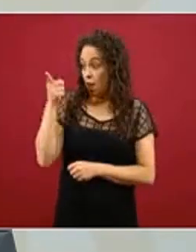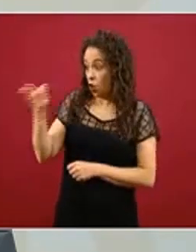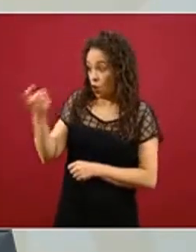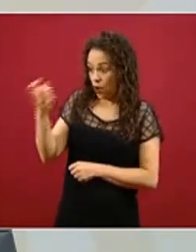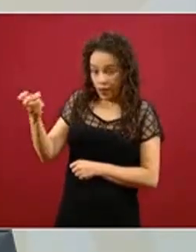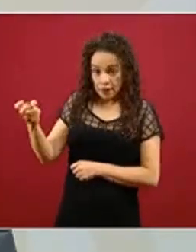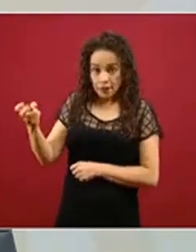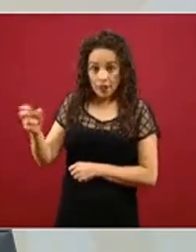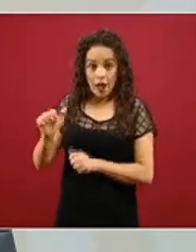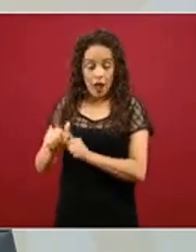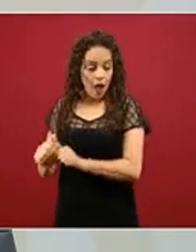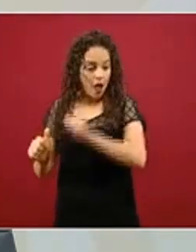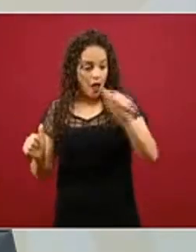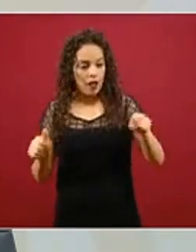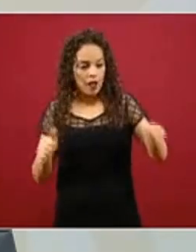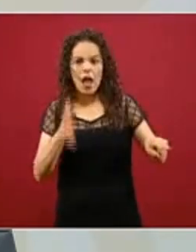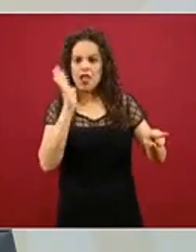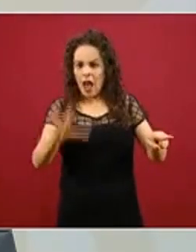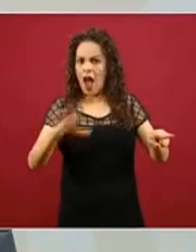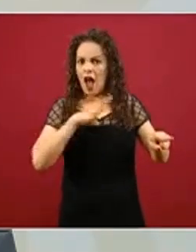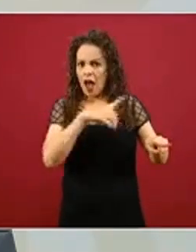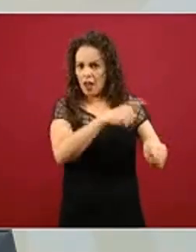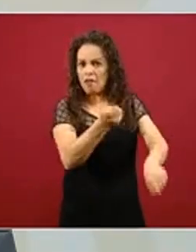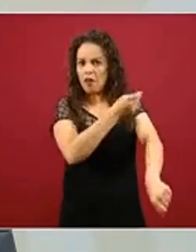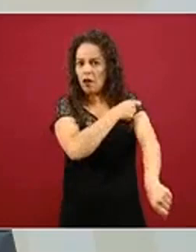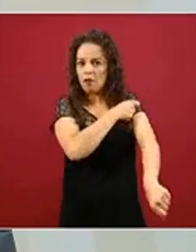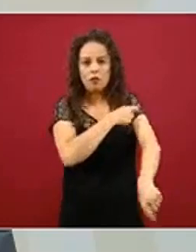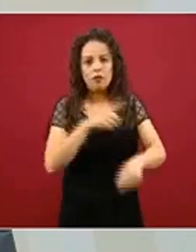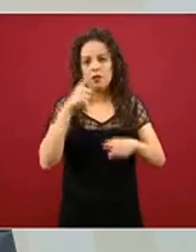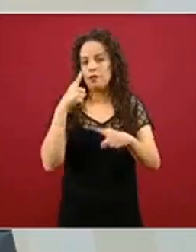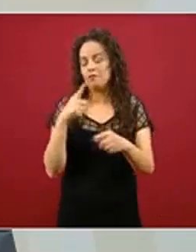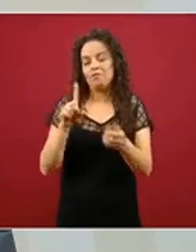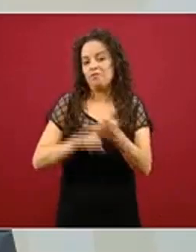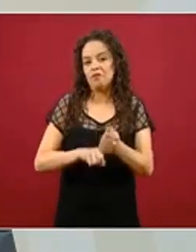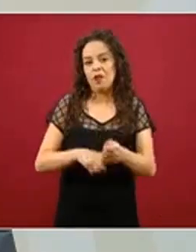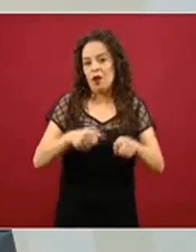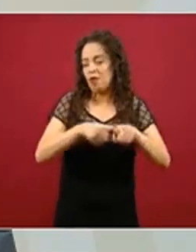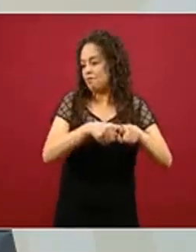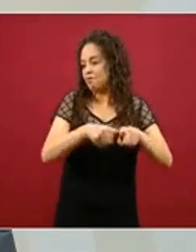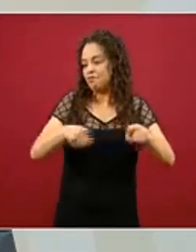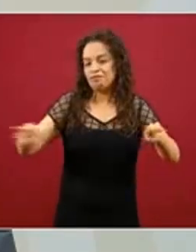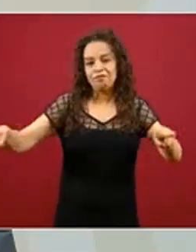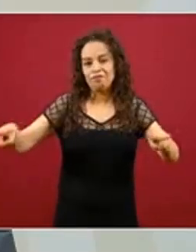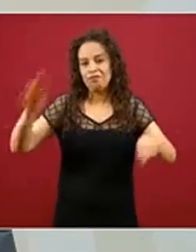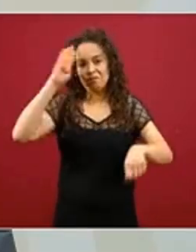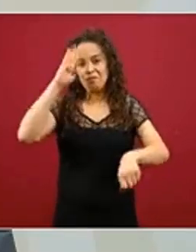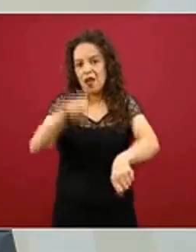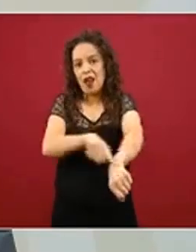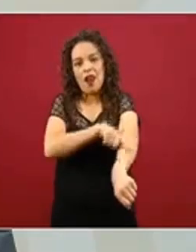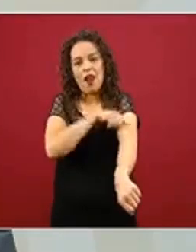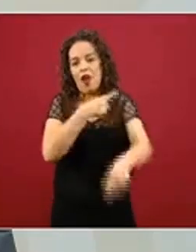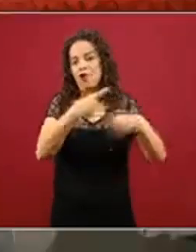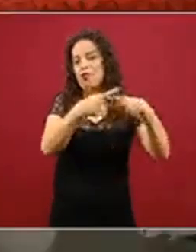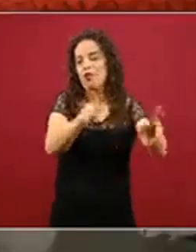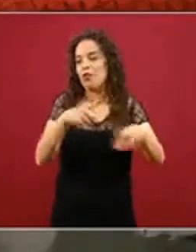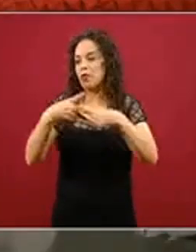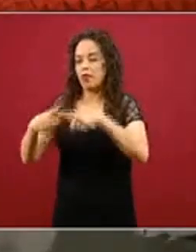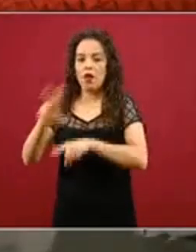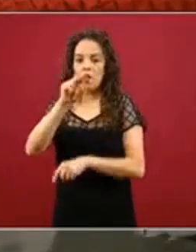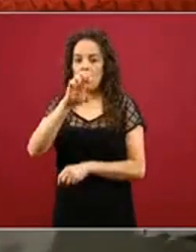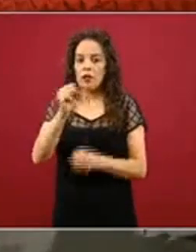trecho muy grande que incluye un periodo prolongado. Entonces, ese es el estado con las vacunas.